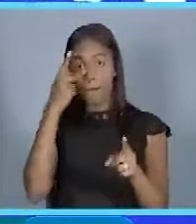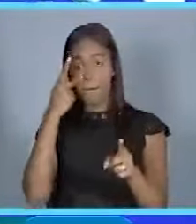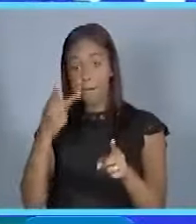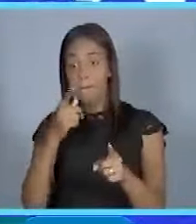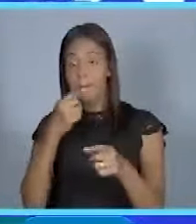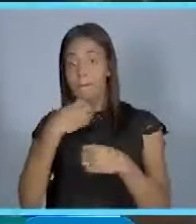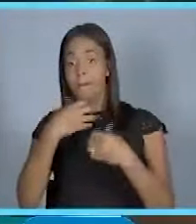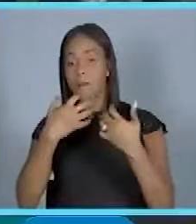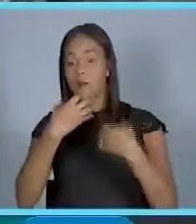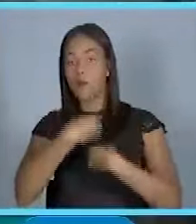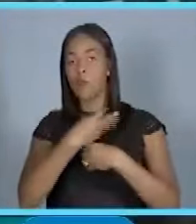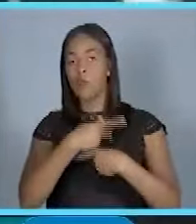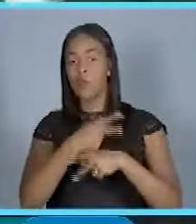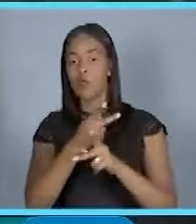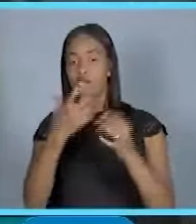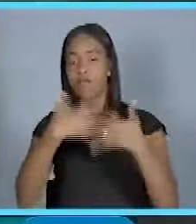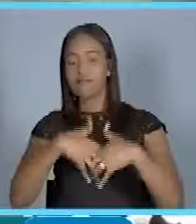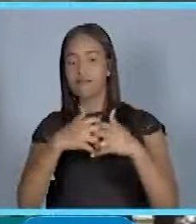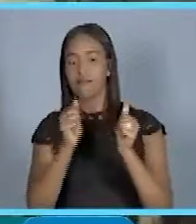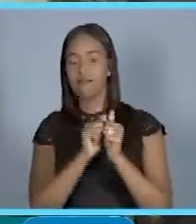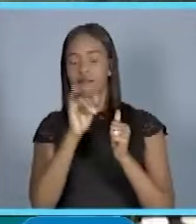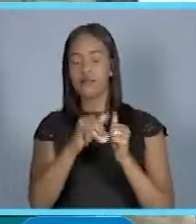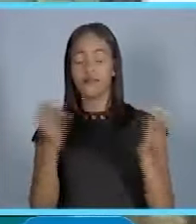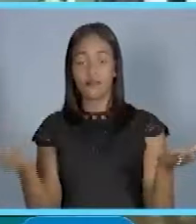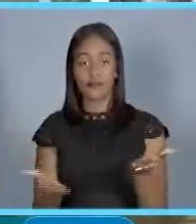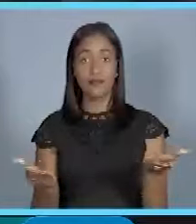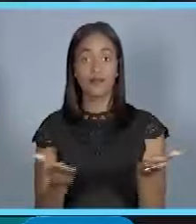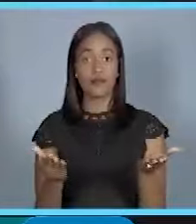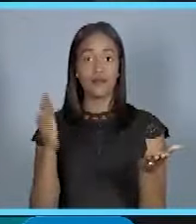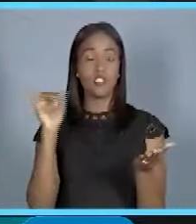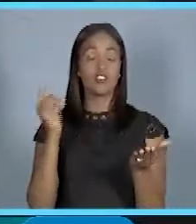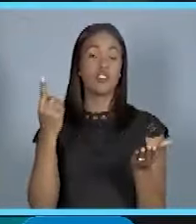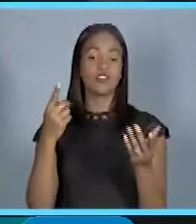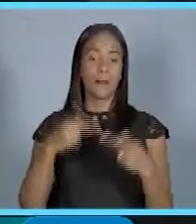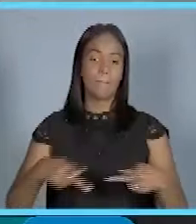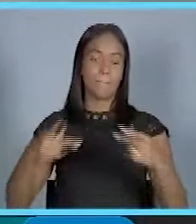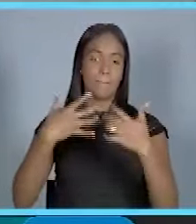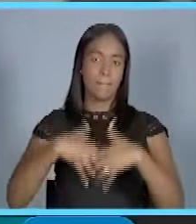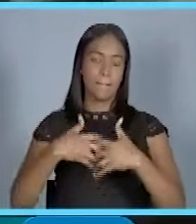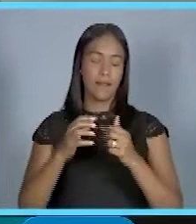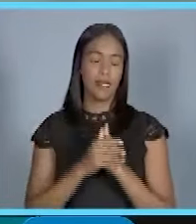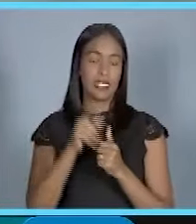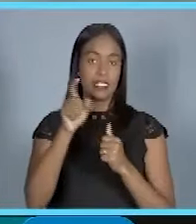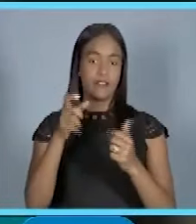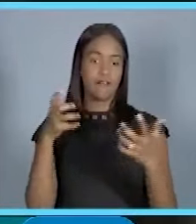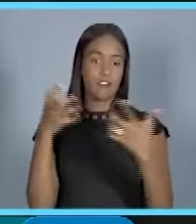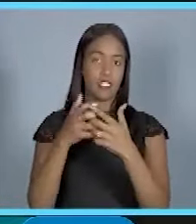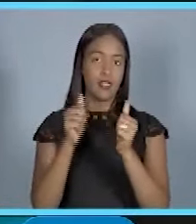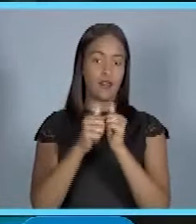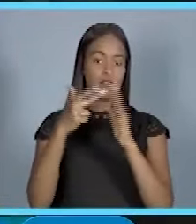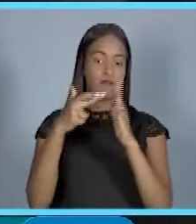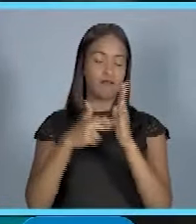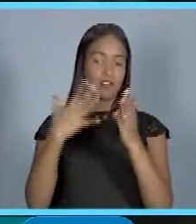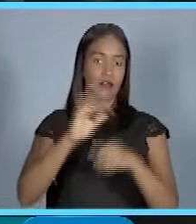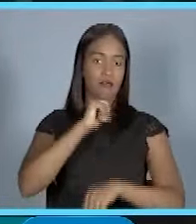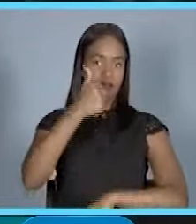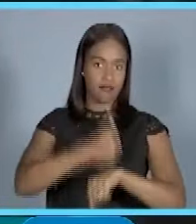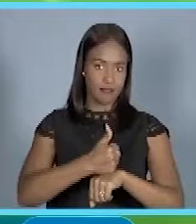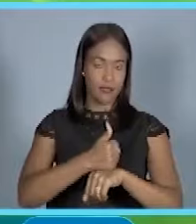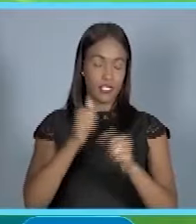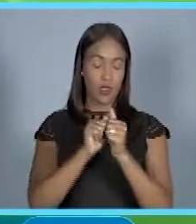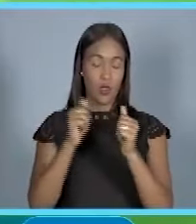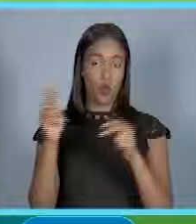productos fabricados por industrias de manufactura local y zonas francas. Estas deben cumplir con los requisitos establecidos en